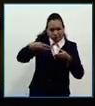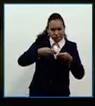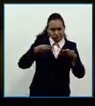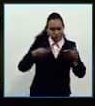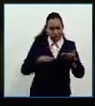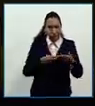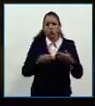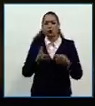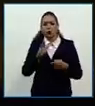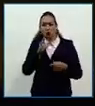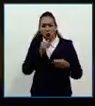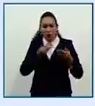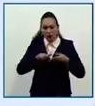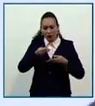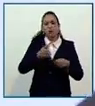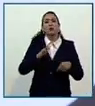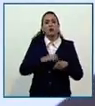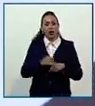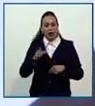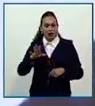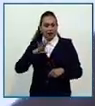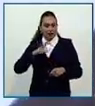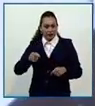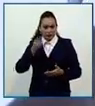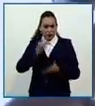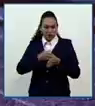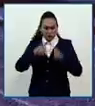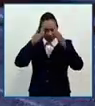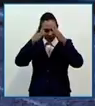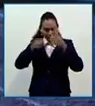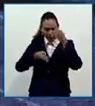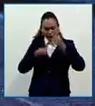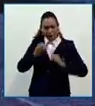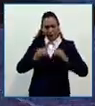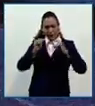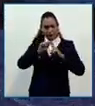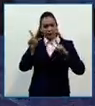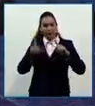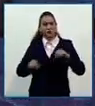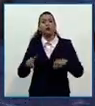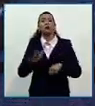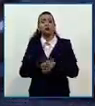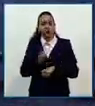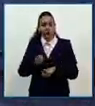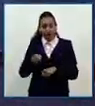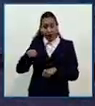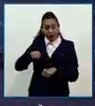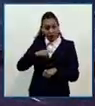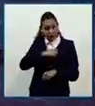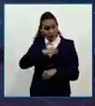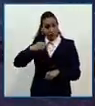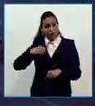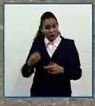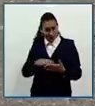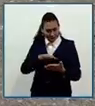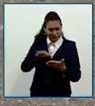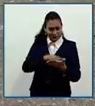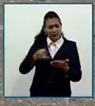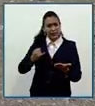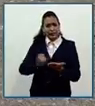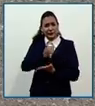circuito o región, salvo los de la Suprema Corte, porque al final de cuentas están obligados a fundar y motivar sus